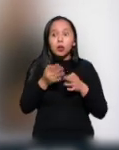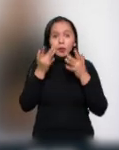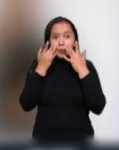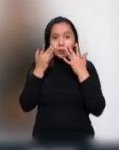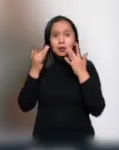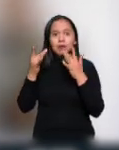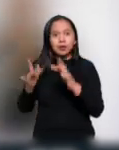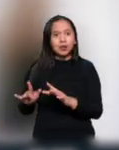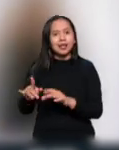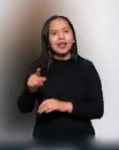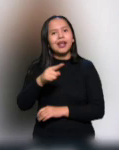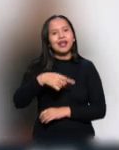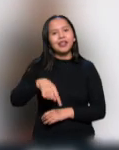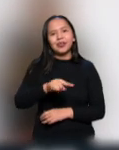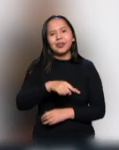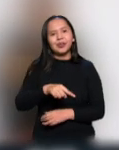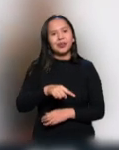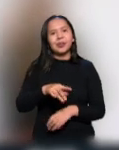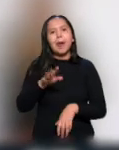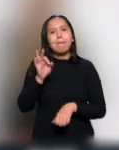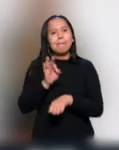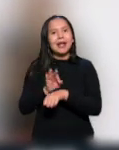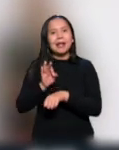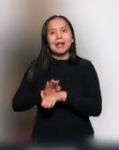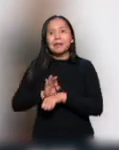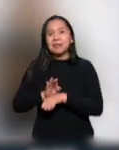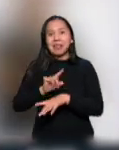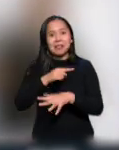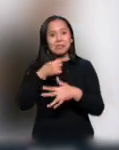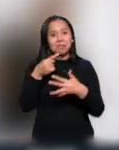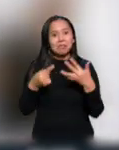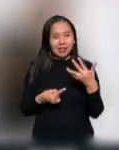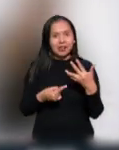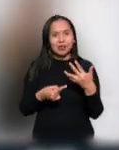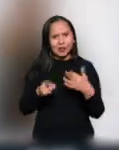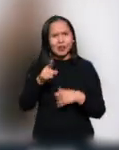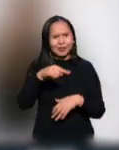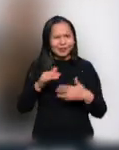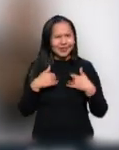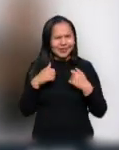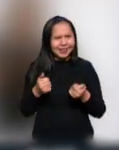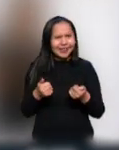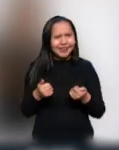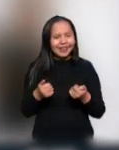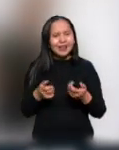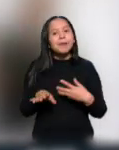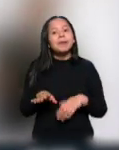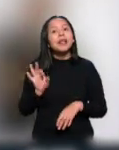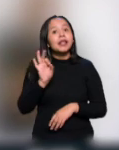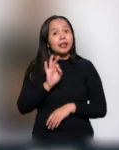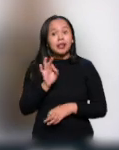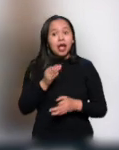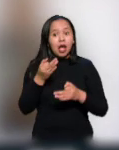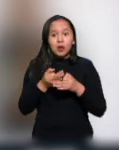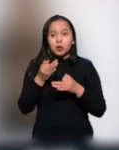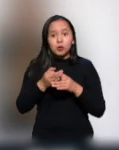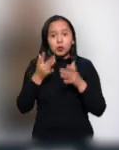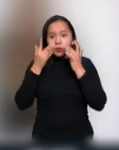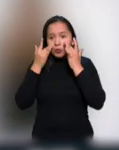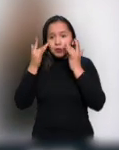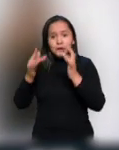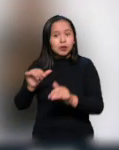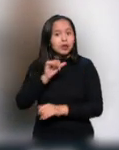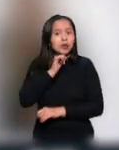renuncia, se van a ir con todos los haberes de retiro. ¿Sí se entiende? Si no presentan ahora su